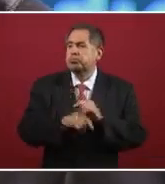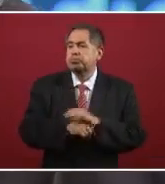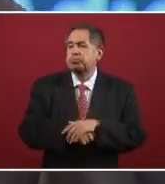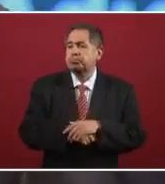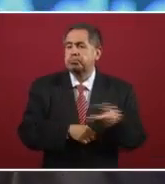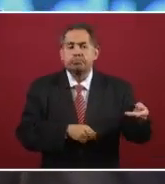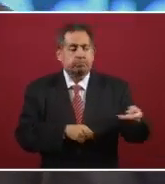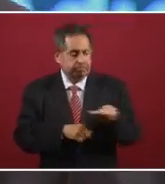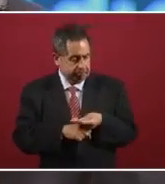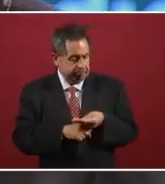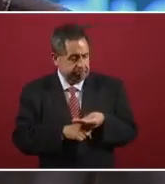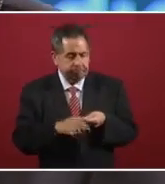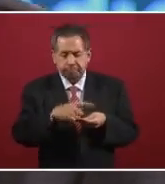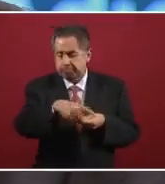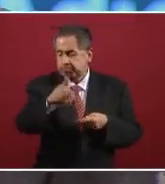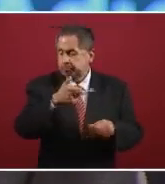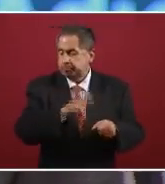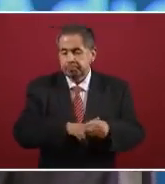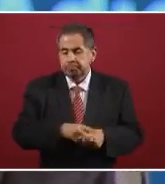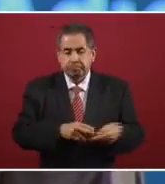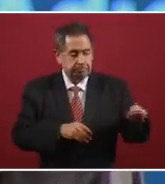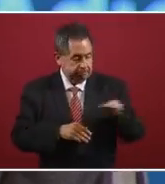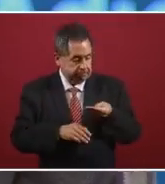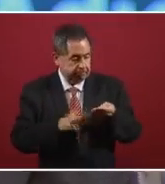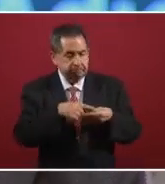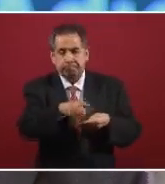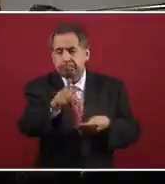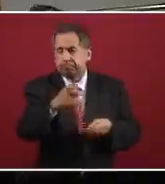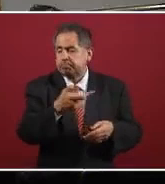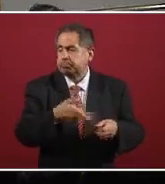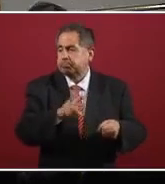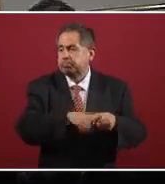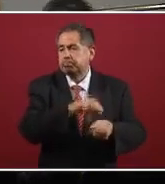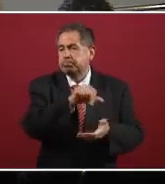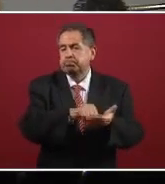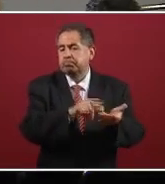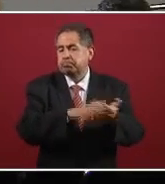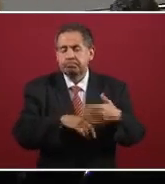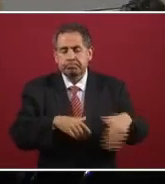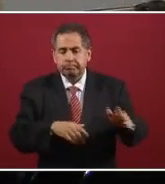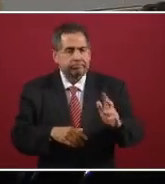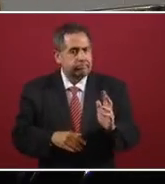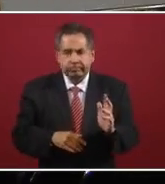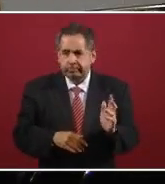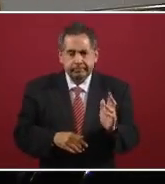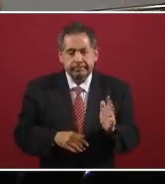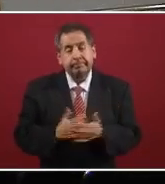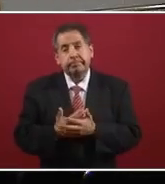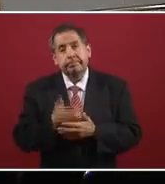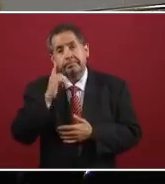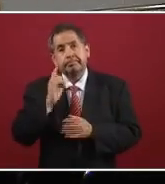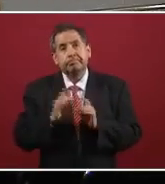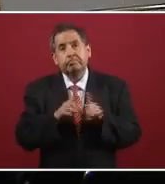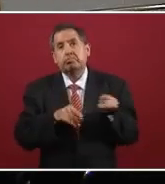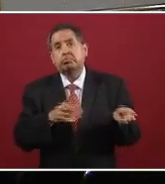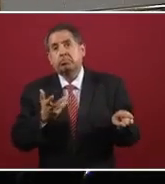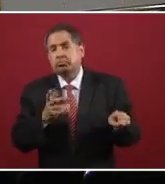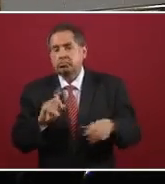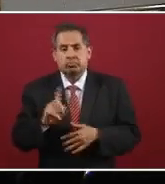que lleguen a una clínica, a esperar a que lleguen a un centro comunitario, a esperar a que lleguen a un espacio de